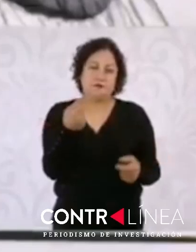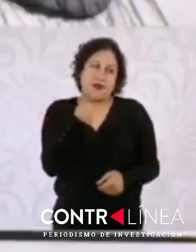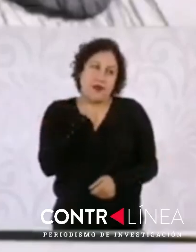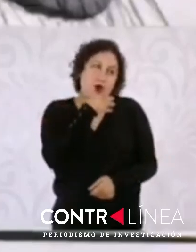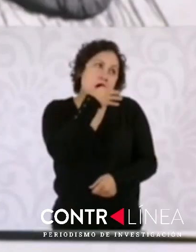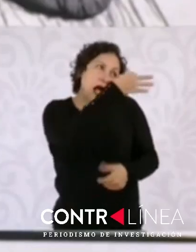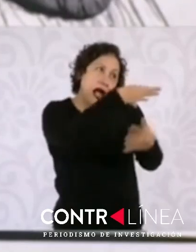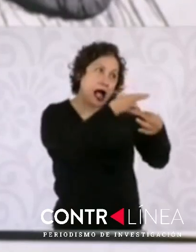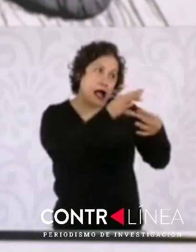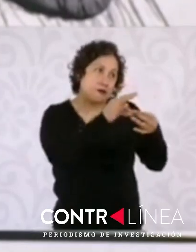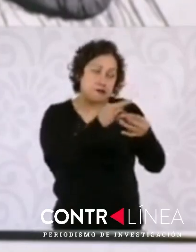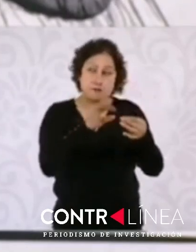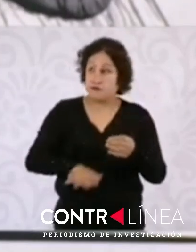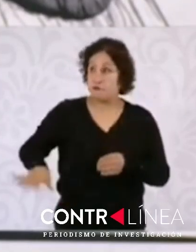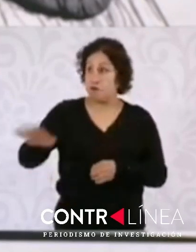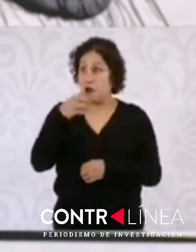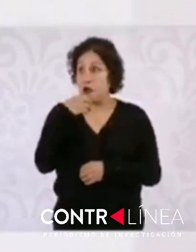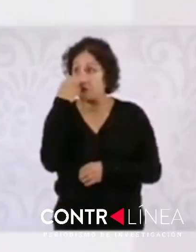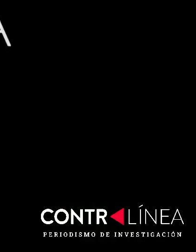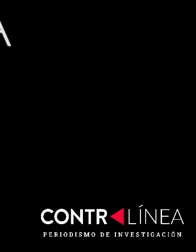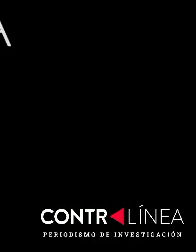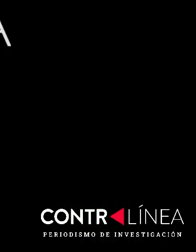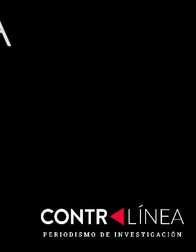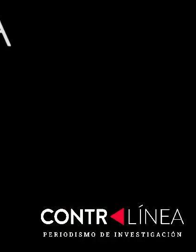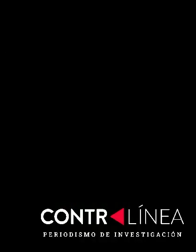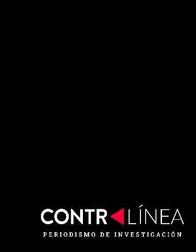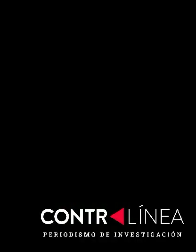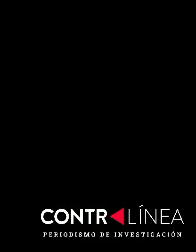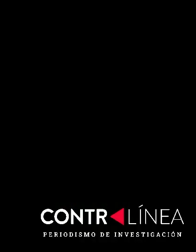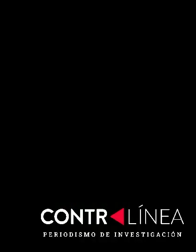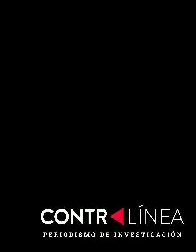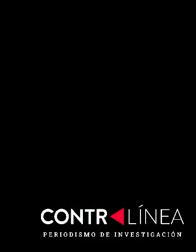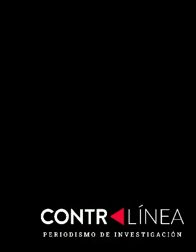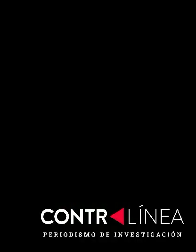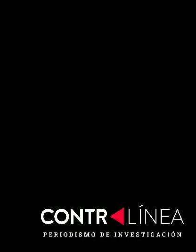escuelas y que esté en los medios de comunicación.